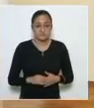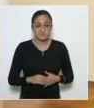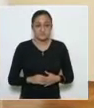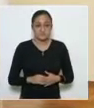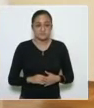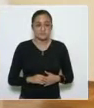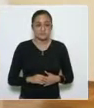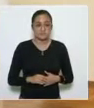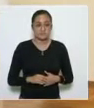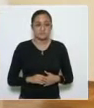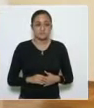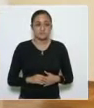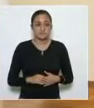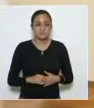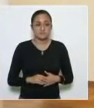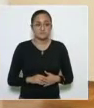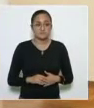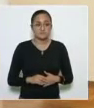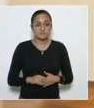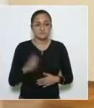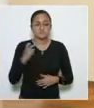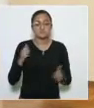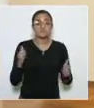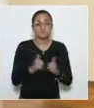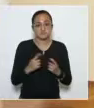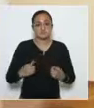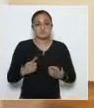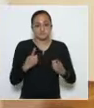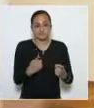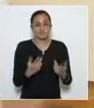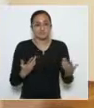Facturas. Y poder con eso acreditar.